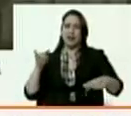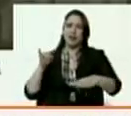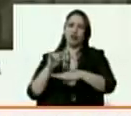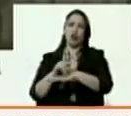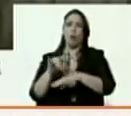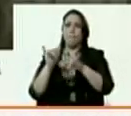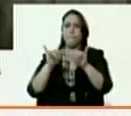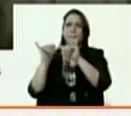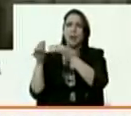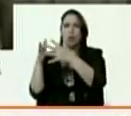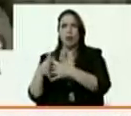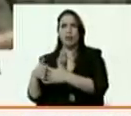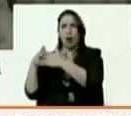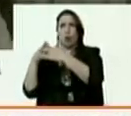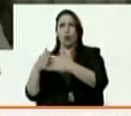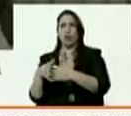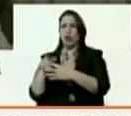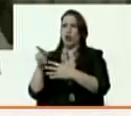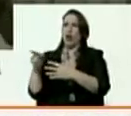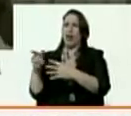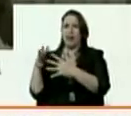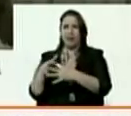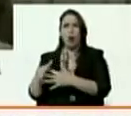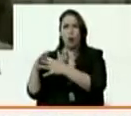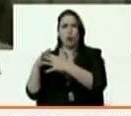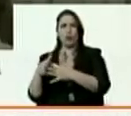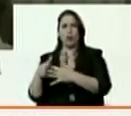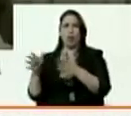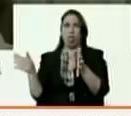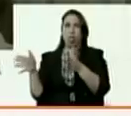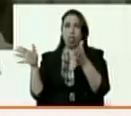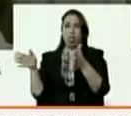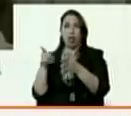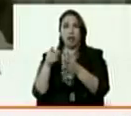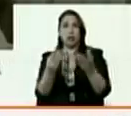mismos Estados Unidos, el promotor de este tratado.